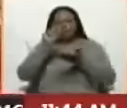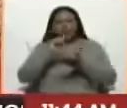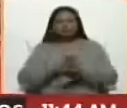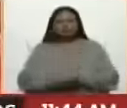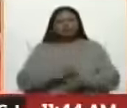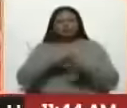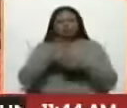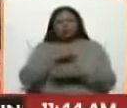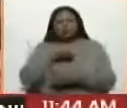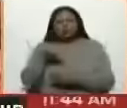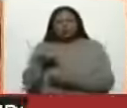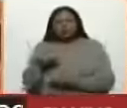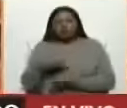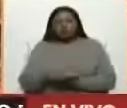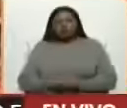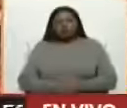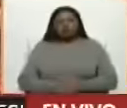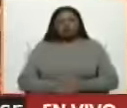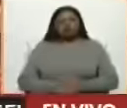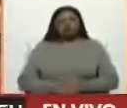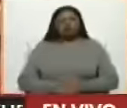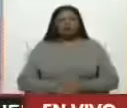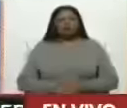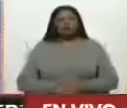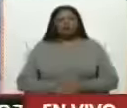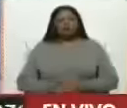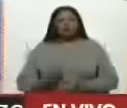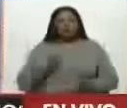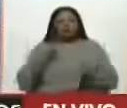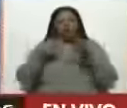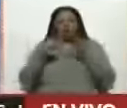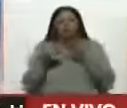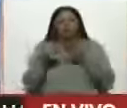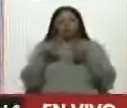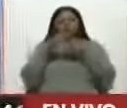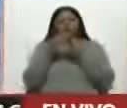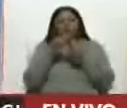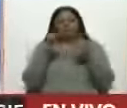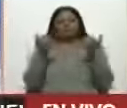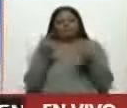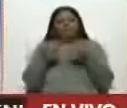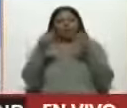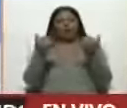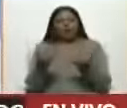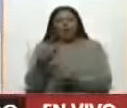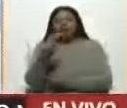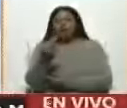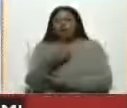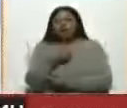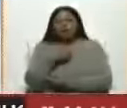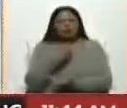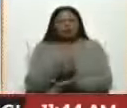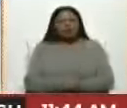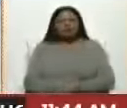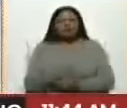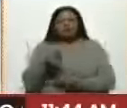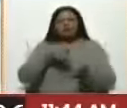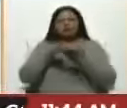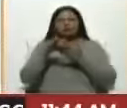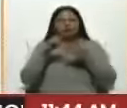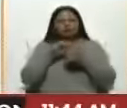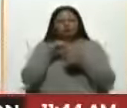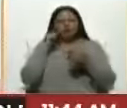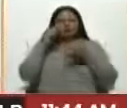Porque nosotros, eso probablemente ha ocurrido en otras ocasiones, pero ahora no, ahora tenemos que garantizarlo.